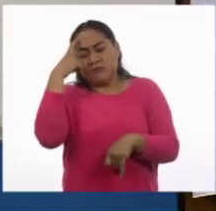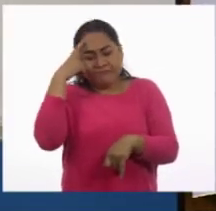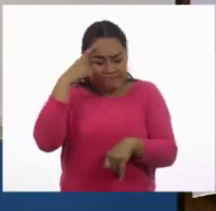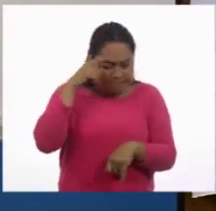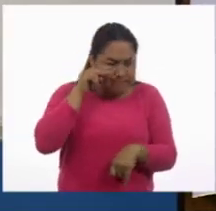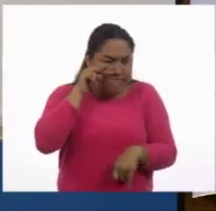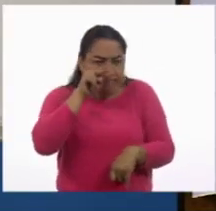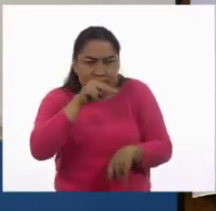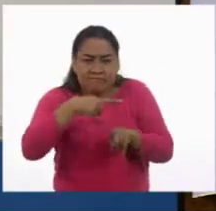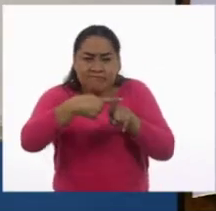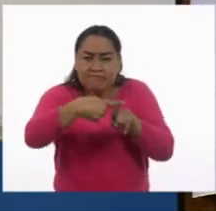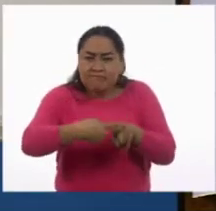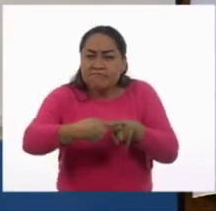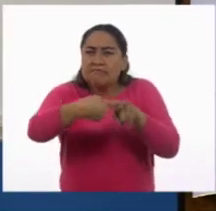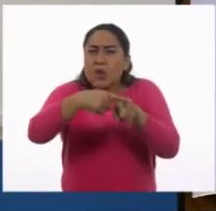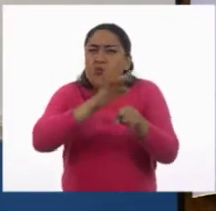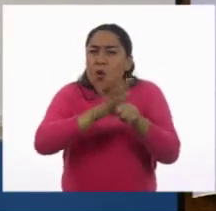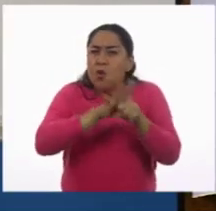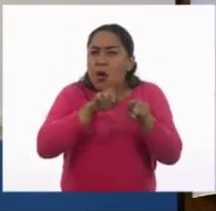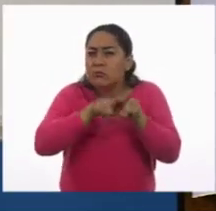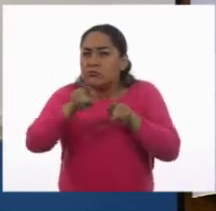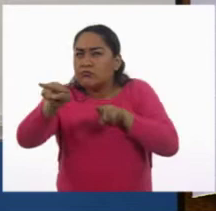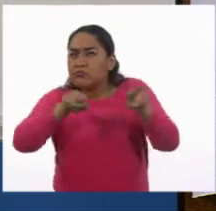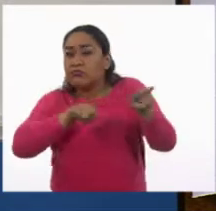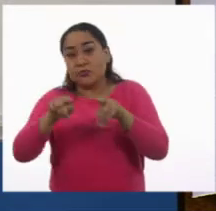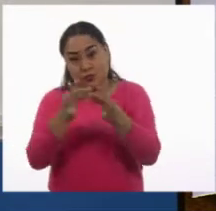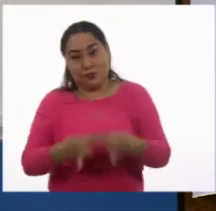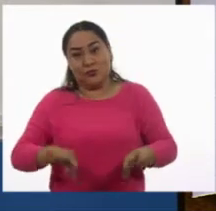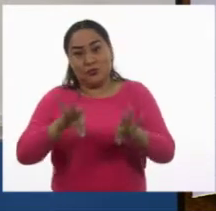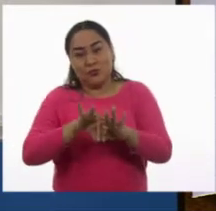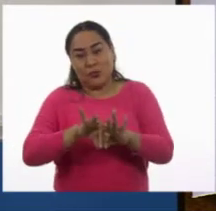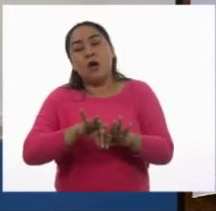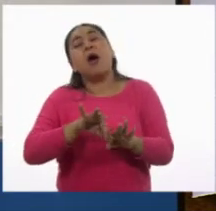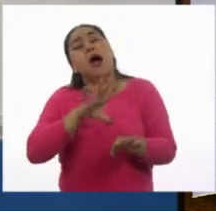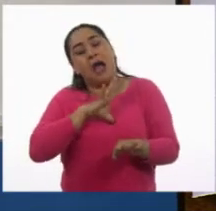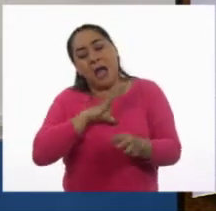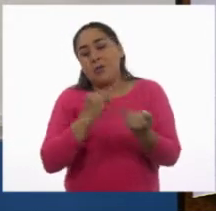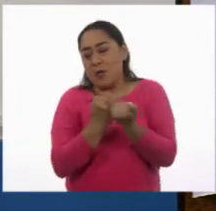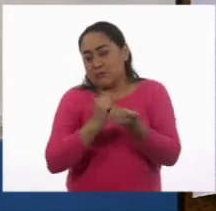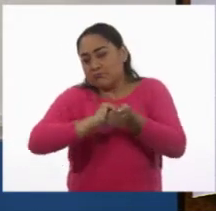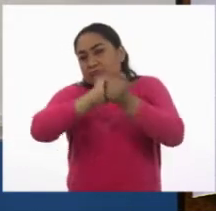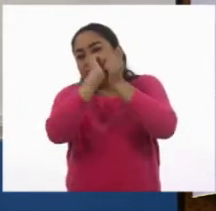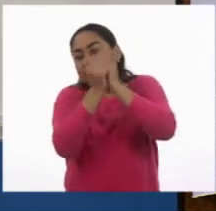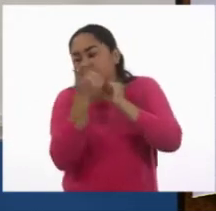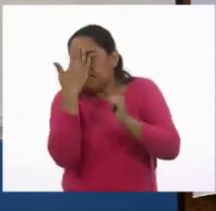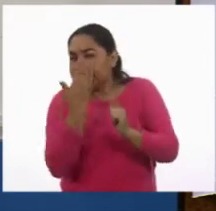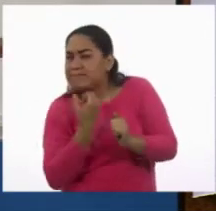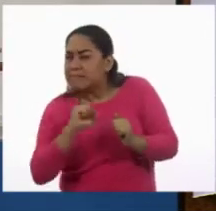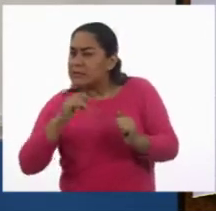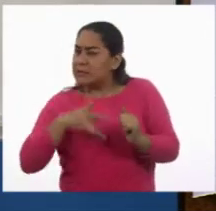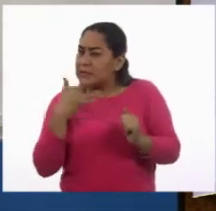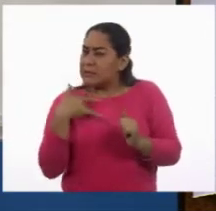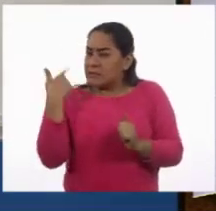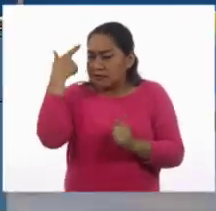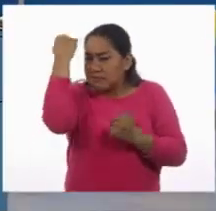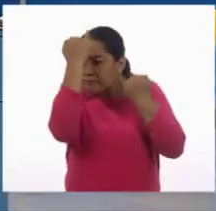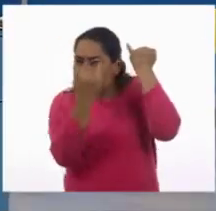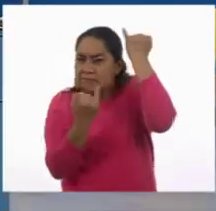coordenadas y sistemas de referencia espaciales y otras habilidades de razonamiento matemático para que se